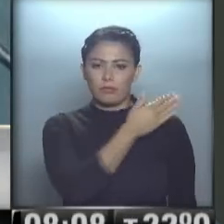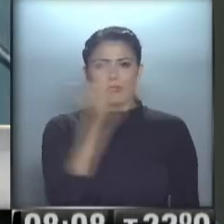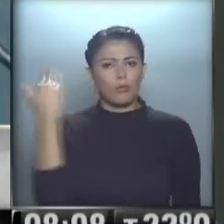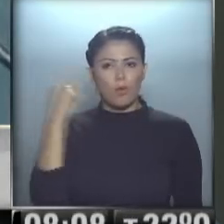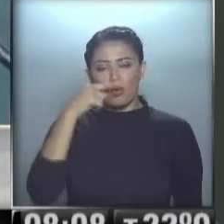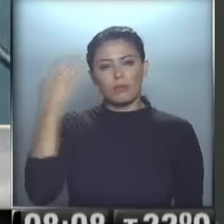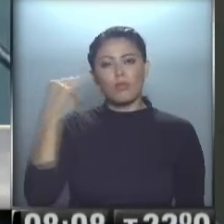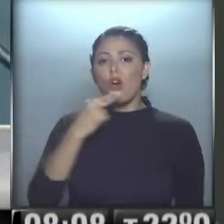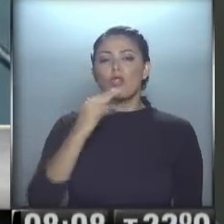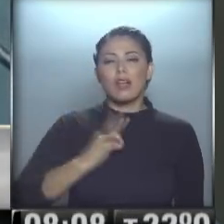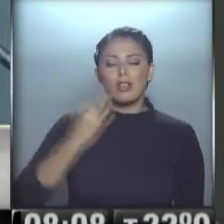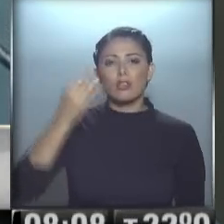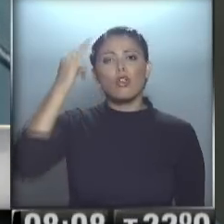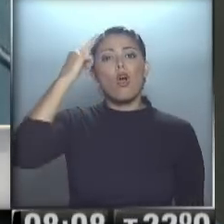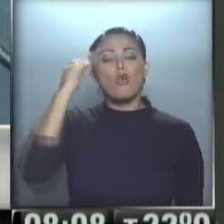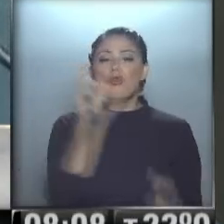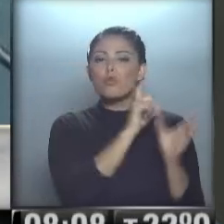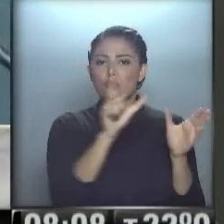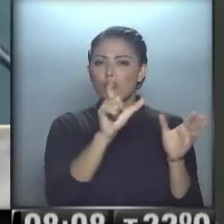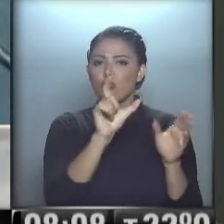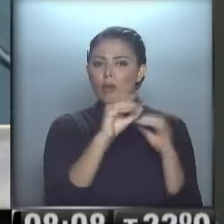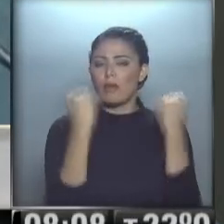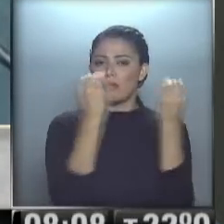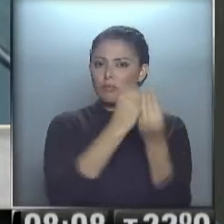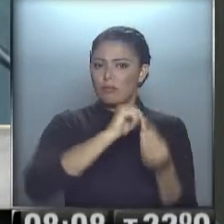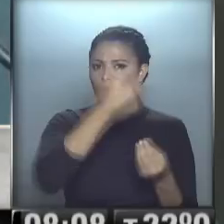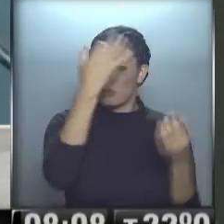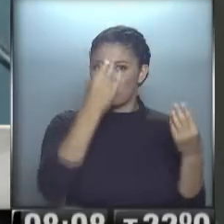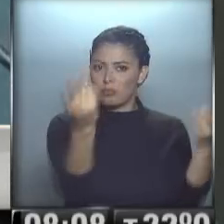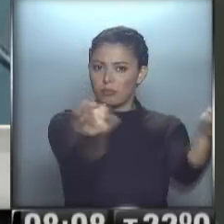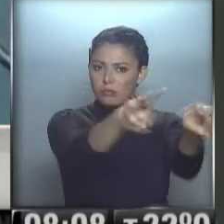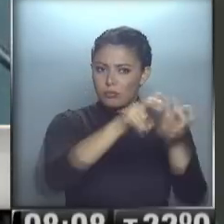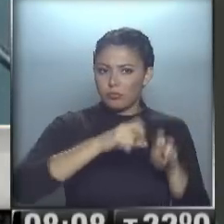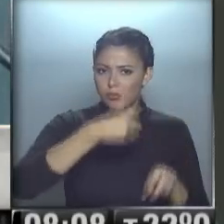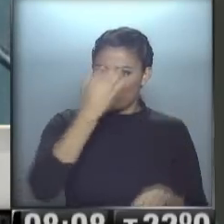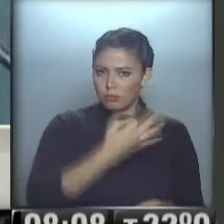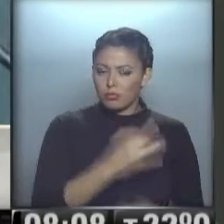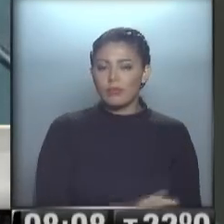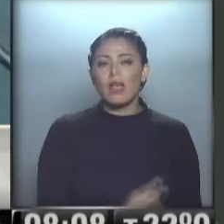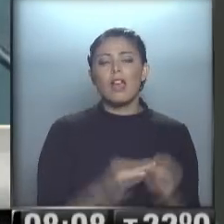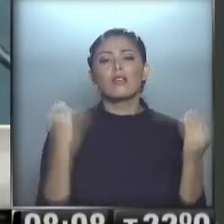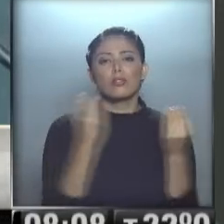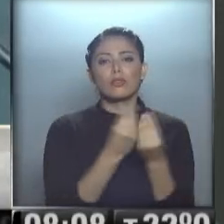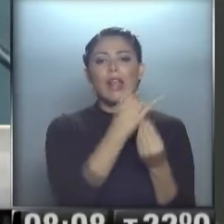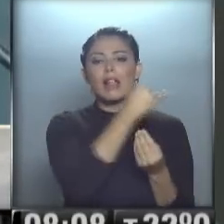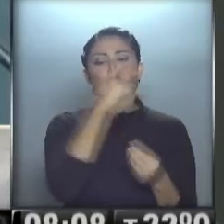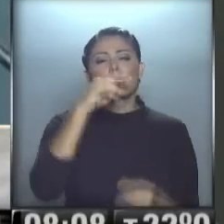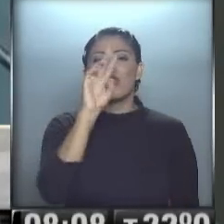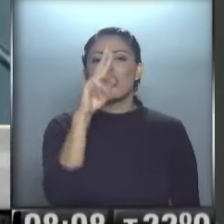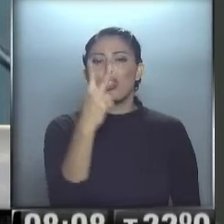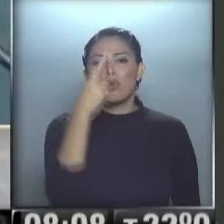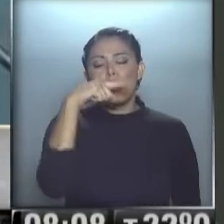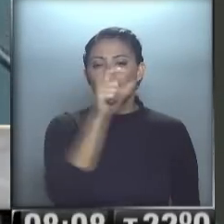últimos 11 años nueve han sido de superav fiscal y eh con un resultado ligeramente negativo en los últimos 2